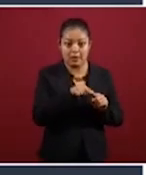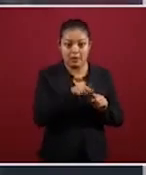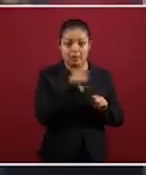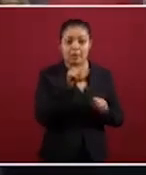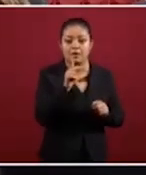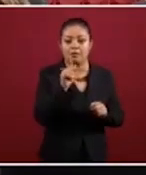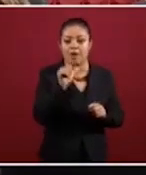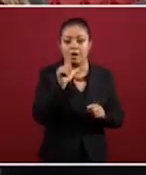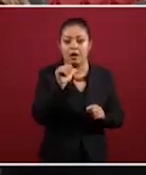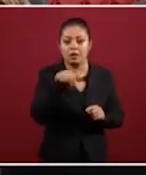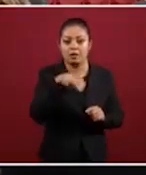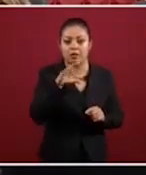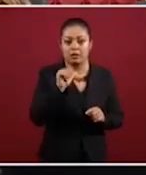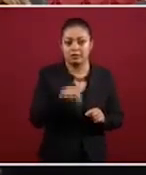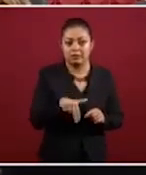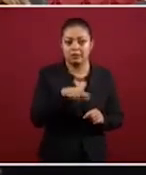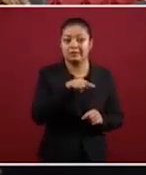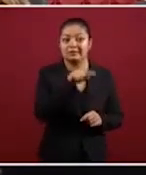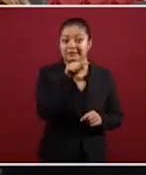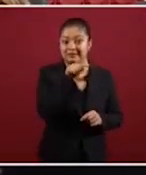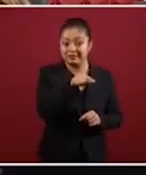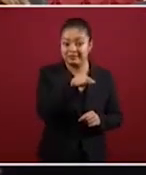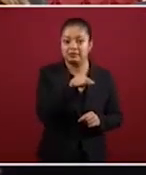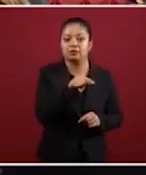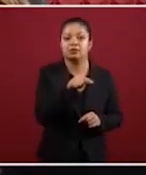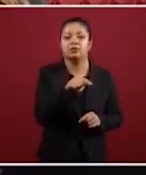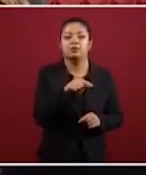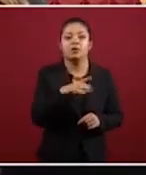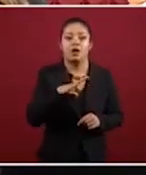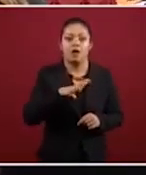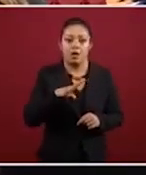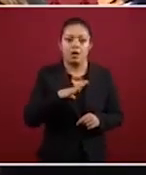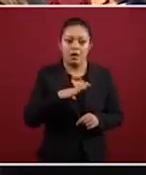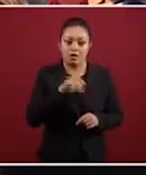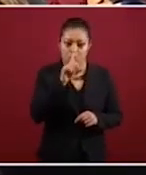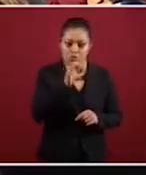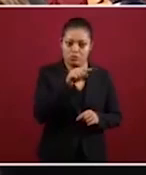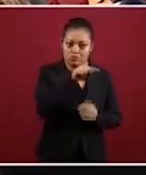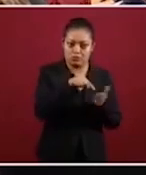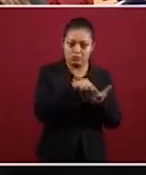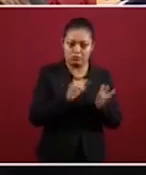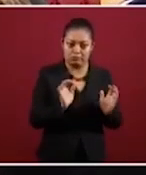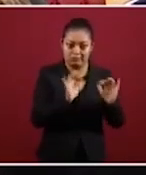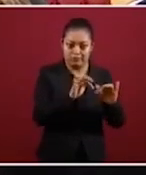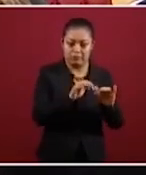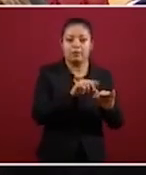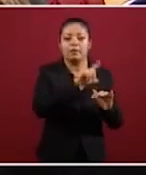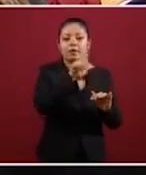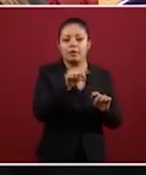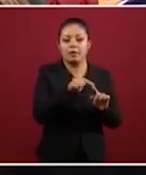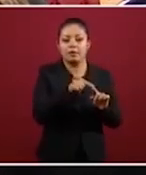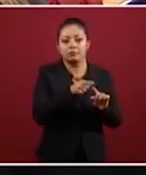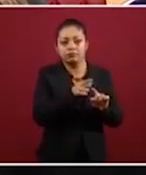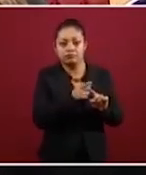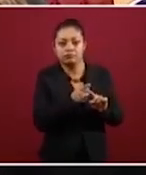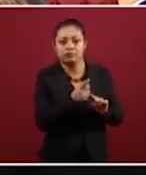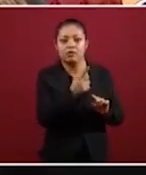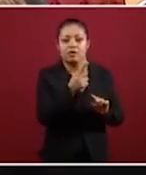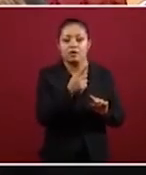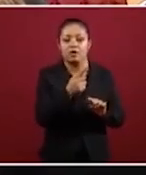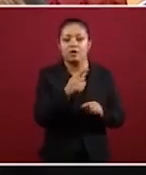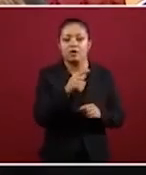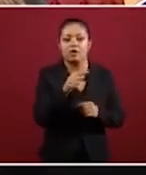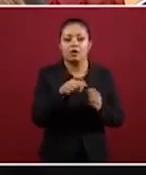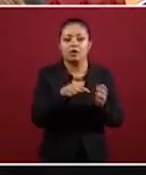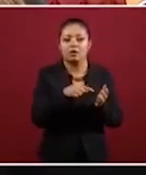Balancán, donde en el Triunfo Balancán habría ya una estación. Pasamos rumbo hacia allá, entrando